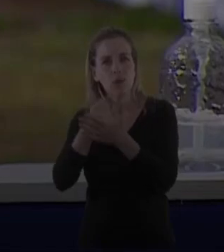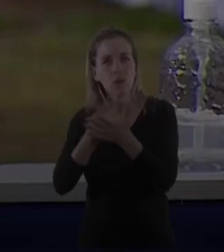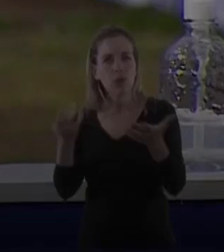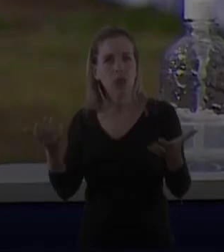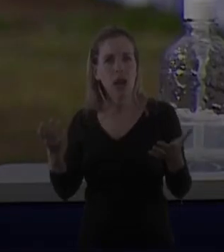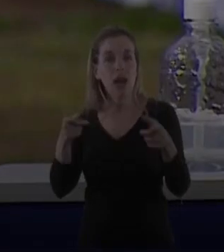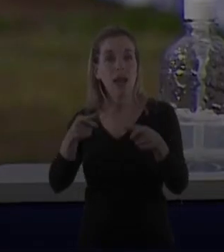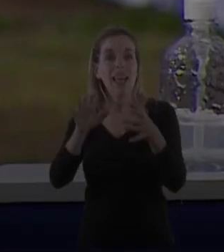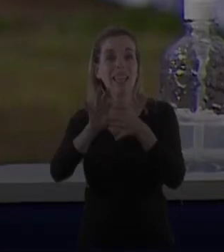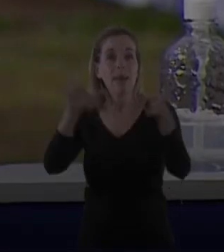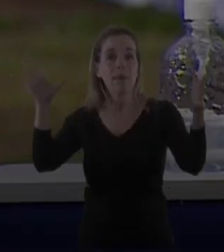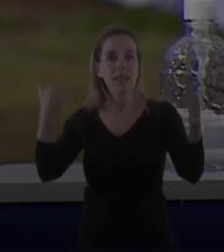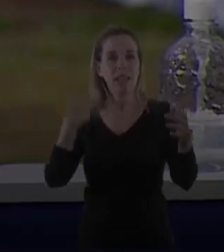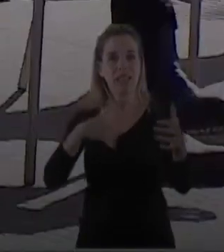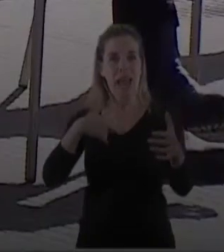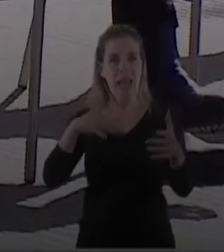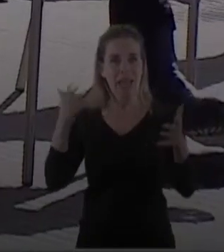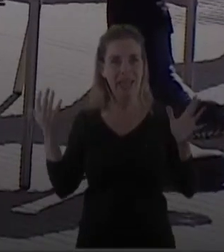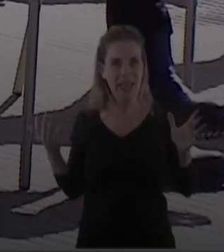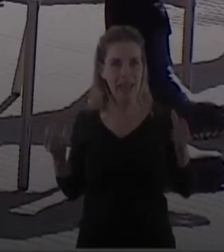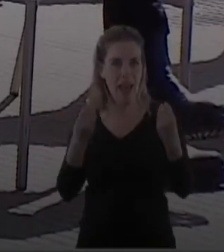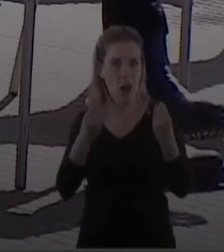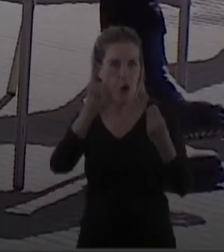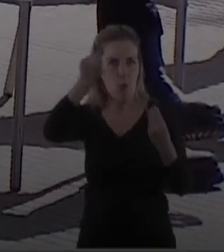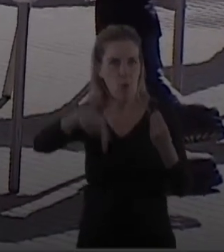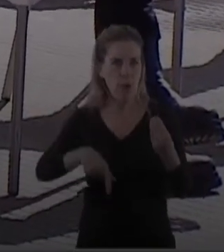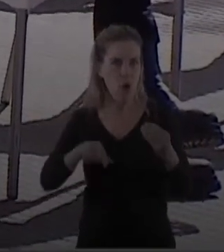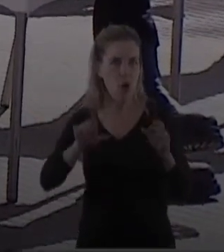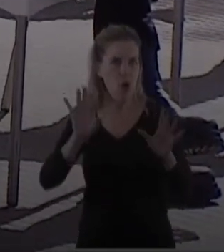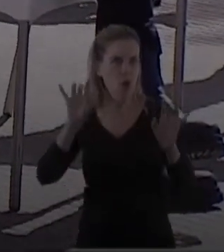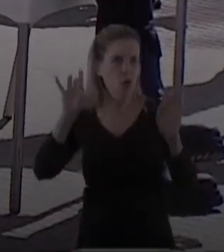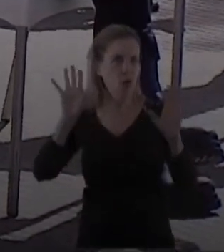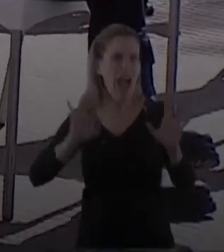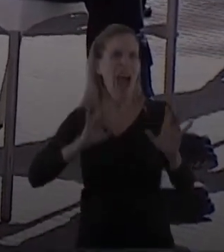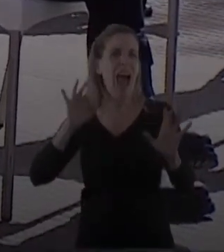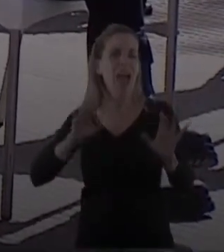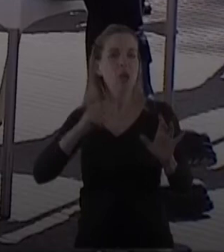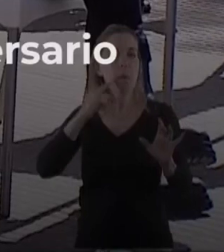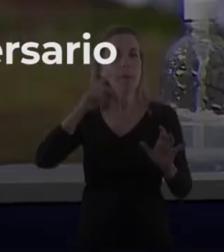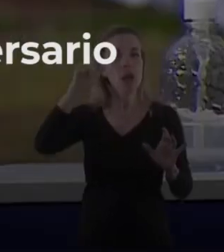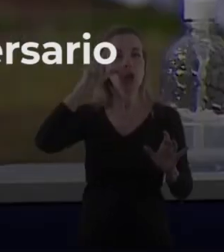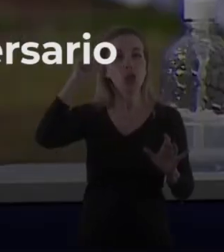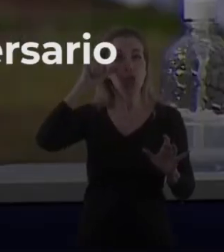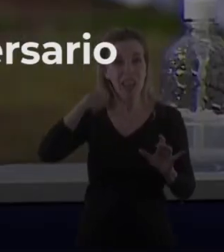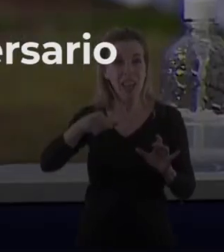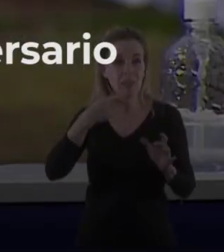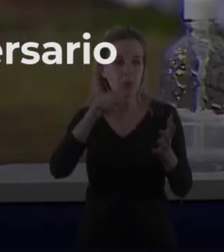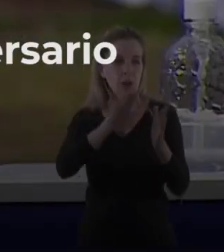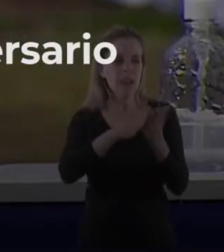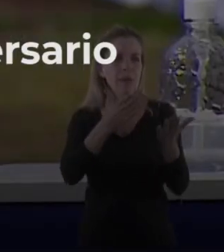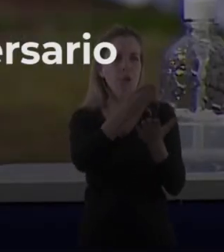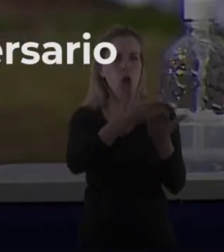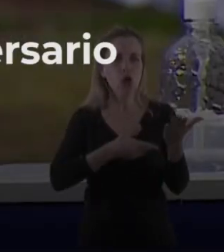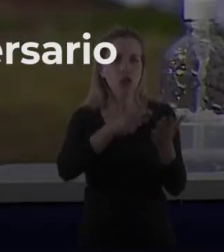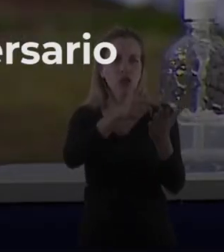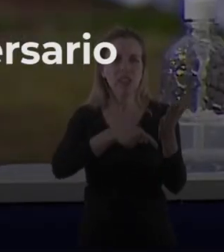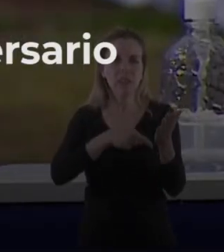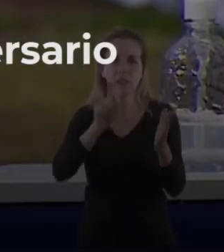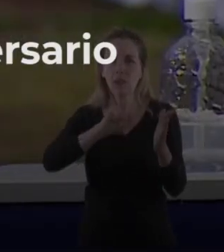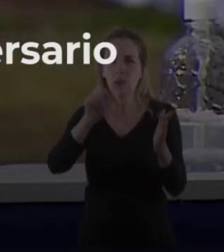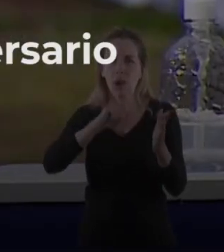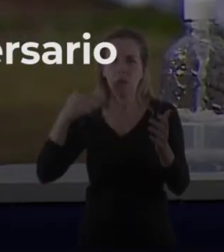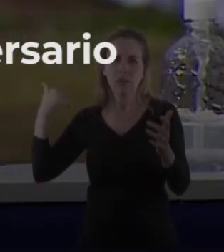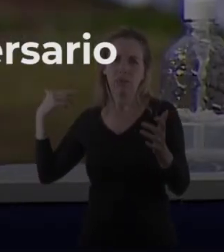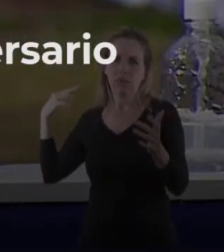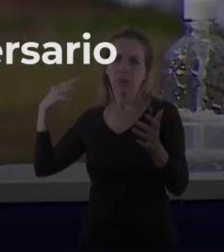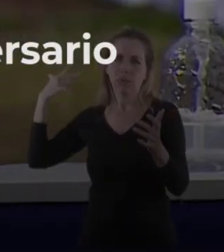La independencia argentina no se concretó en 1810 como algunos libros enseñan. Tuvo todo un derrotero que siguió